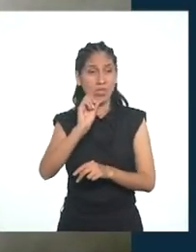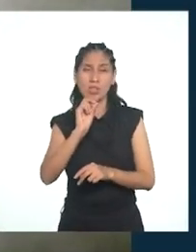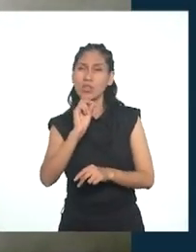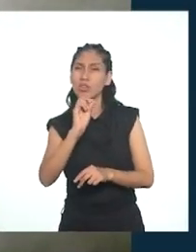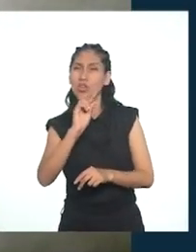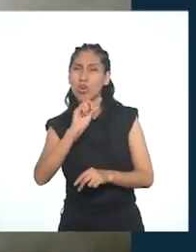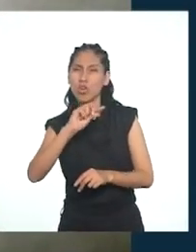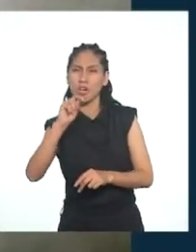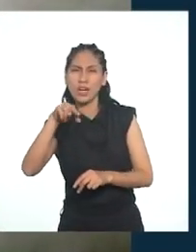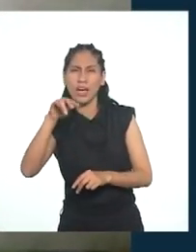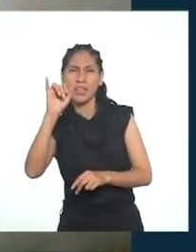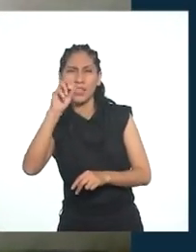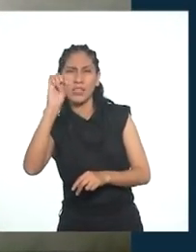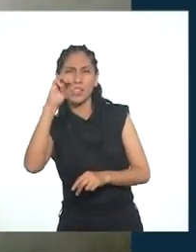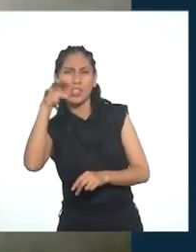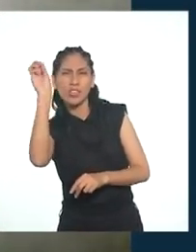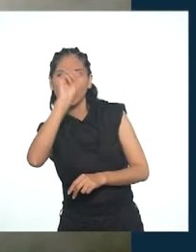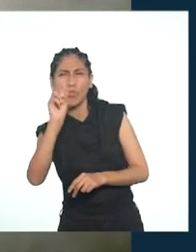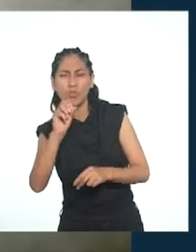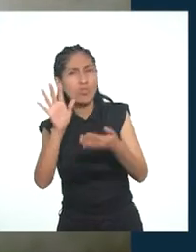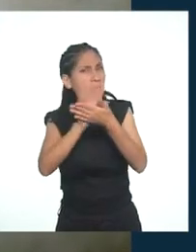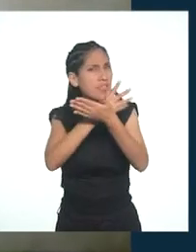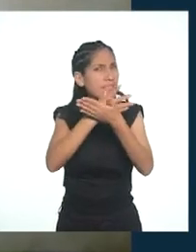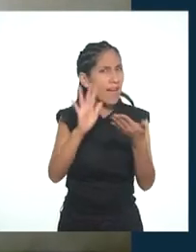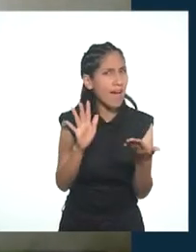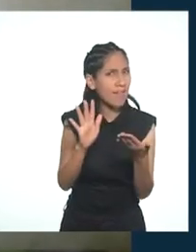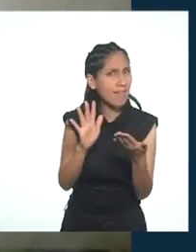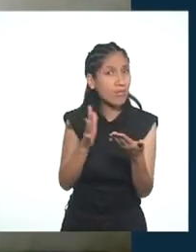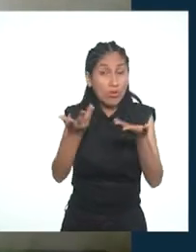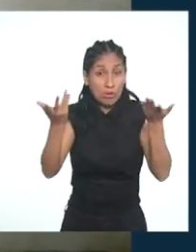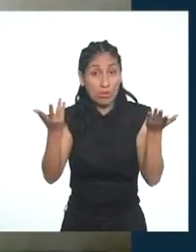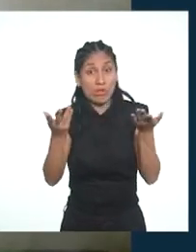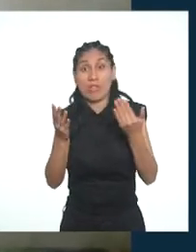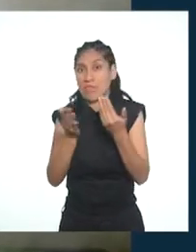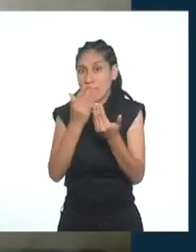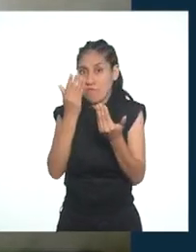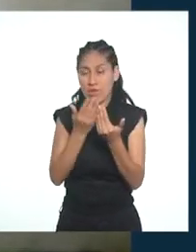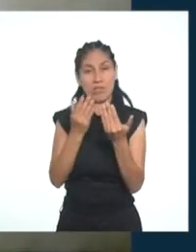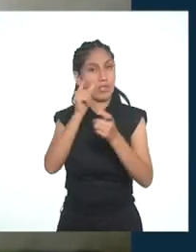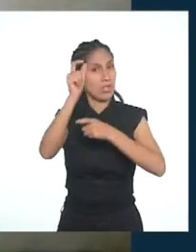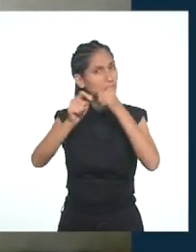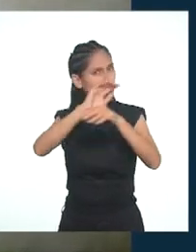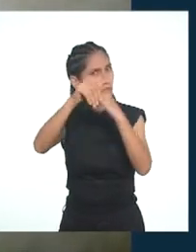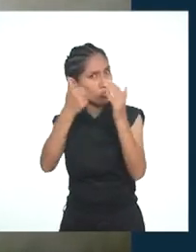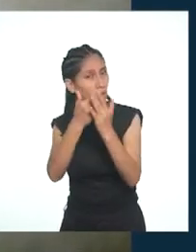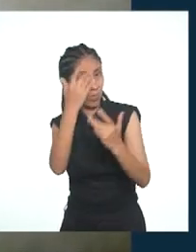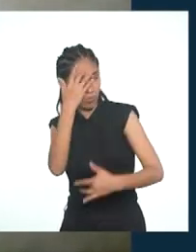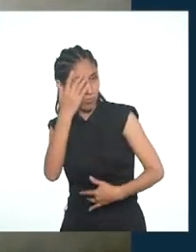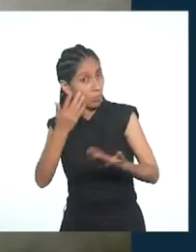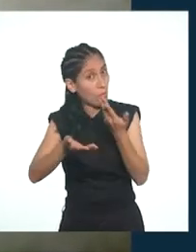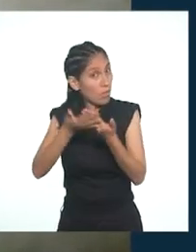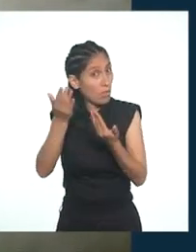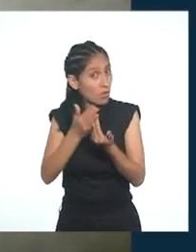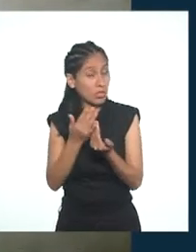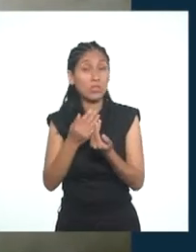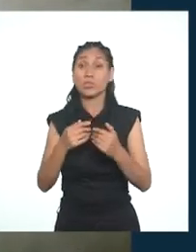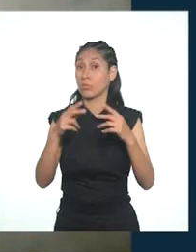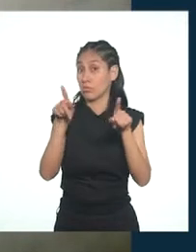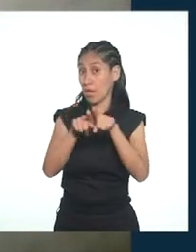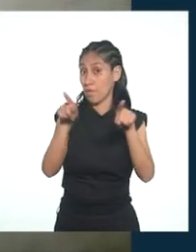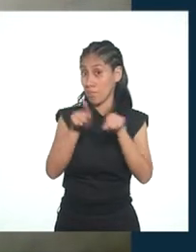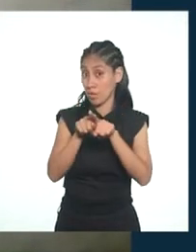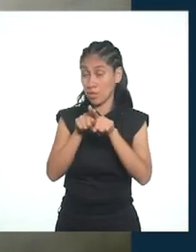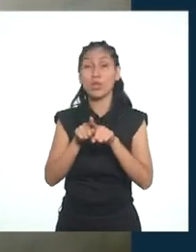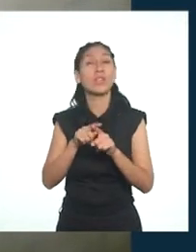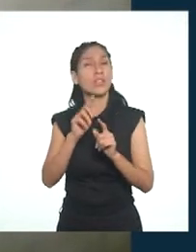planeta Tierra, nos volveríamos susceptibles a algunas enfermedades, y la vida del ser humano corre